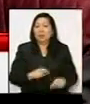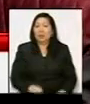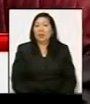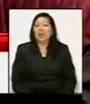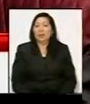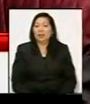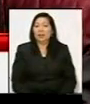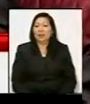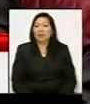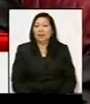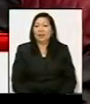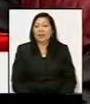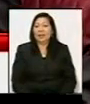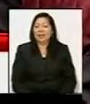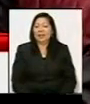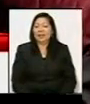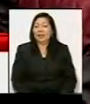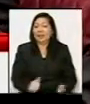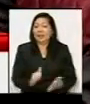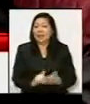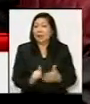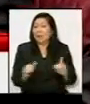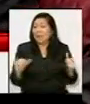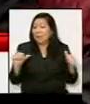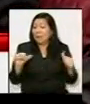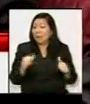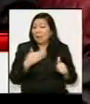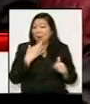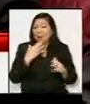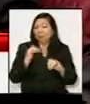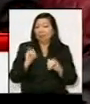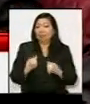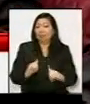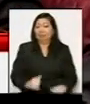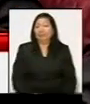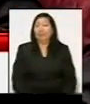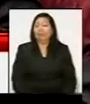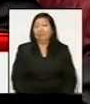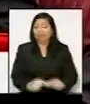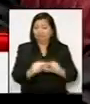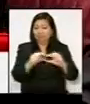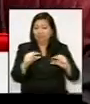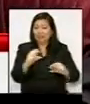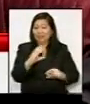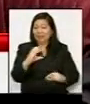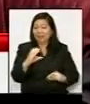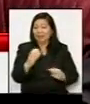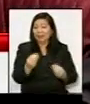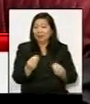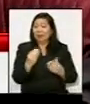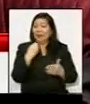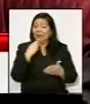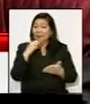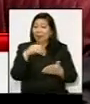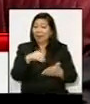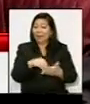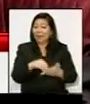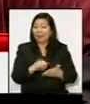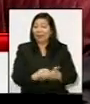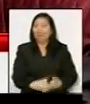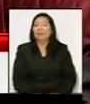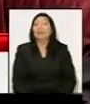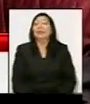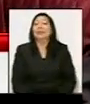por eso creo presidenta que en todos los casos el último párrafo del artículo 100 porque conforme está planteado en que